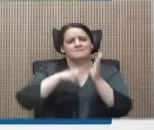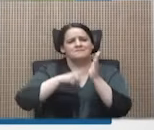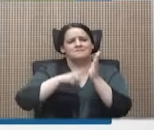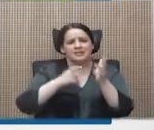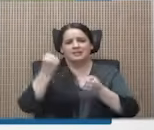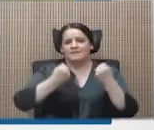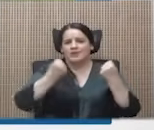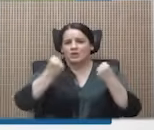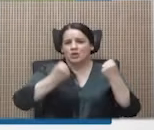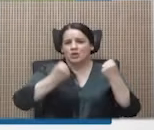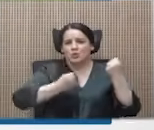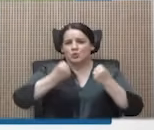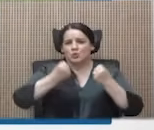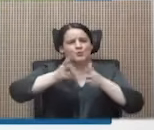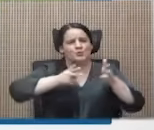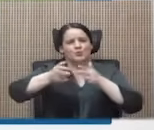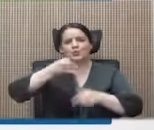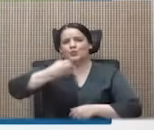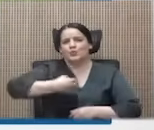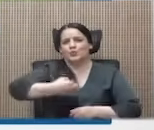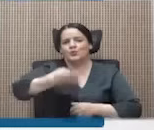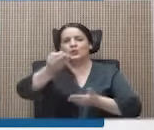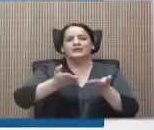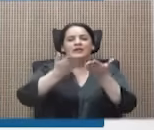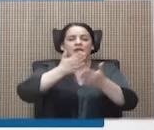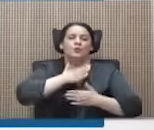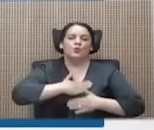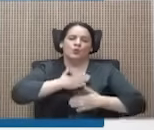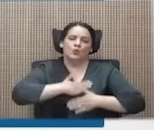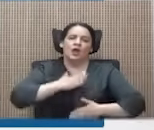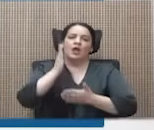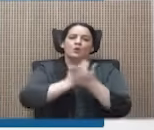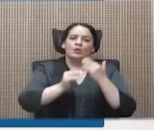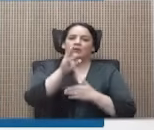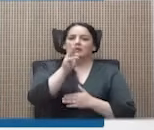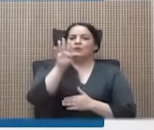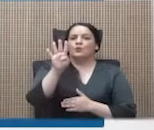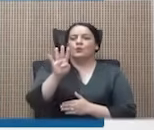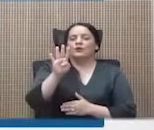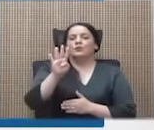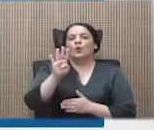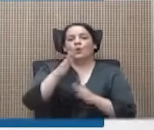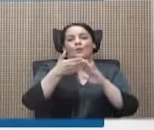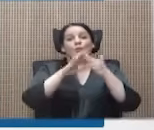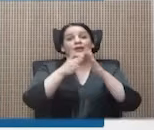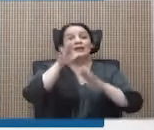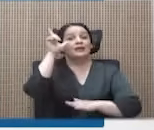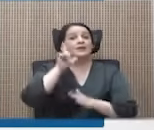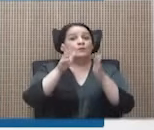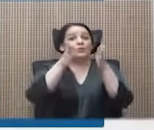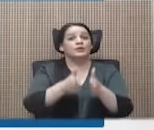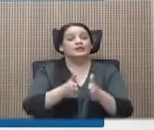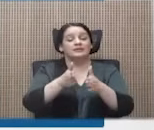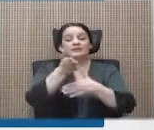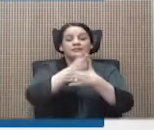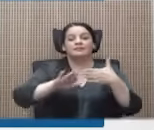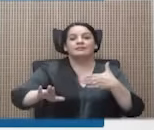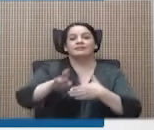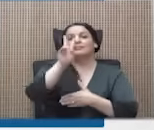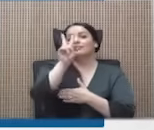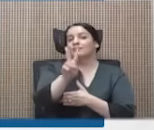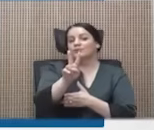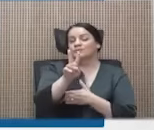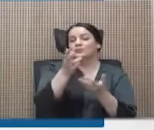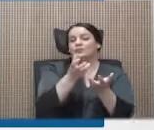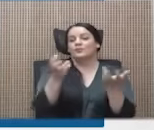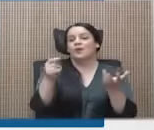días. Además, llevaríamos alivio a algunas de las 64 comunidades limonenses que fueron partidas en dos por la